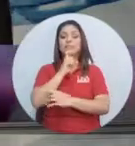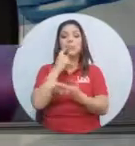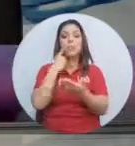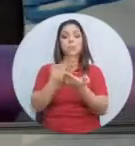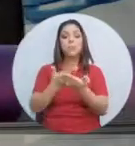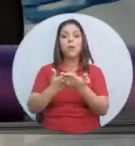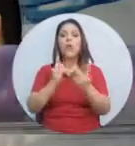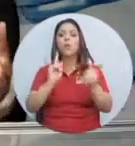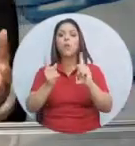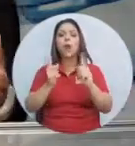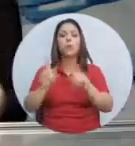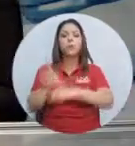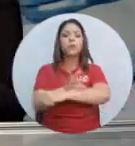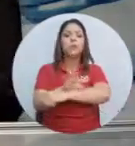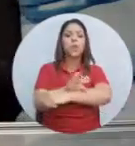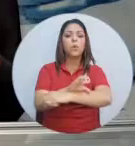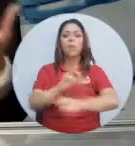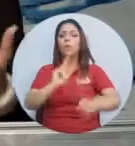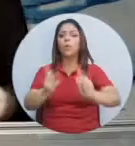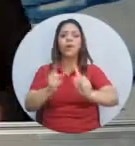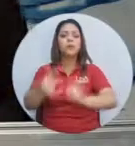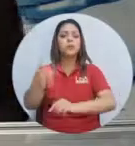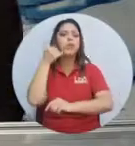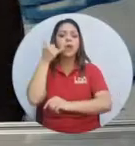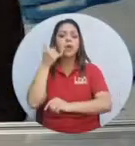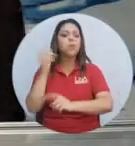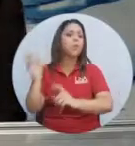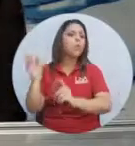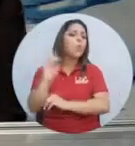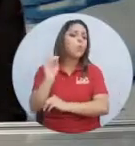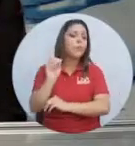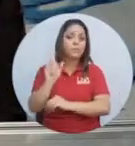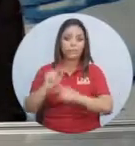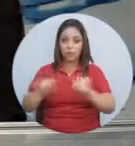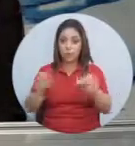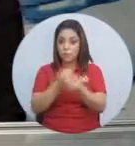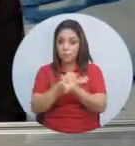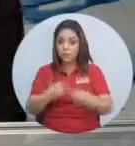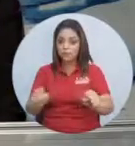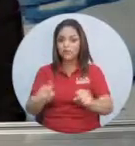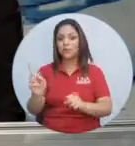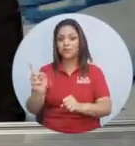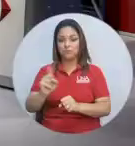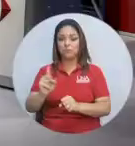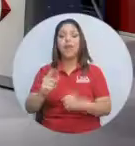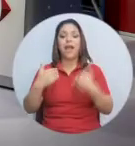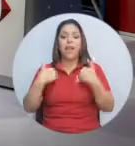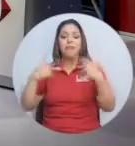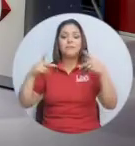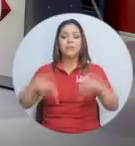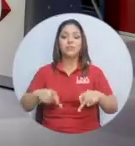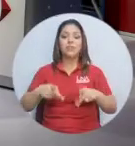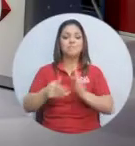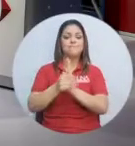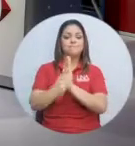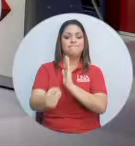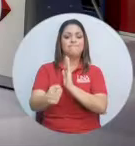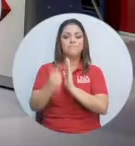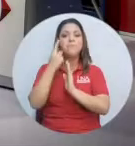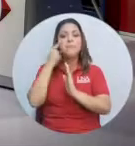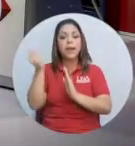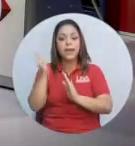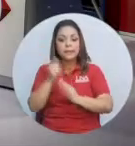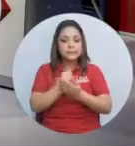de qué celular, de cuál sistema de videojuegos, de dónde salió. Pero no es imposible. Tenemos gente muy bien preparada cuando se ponen estas